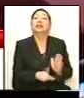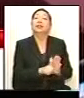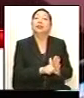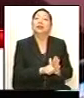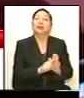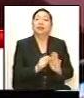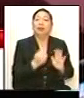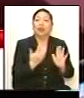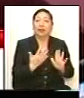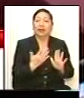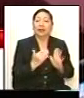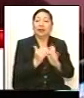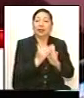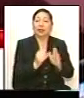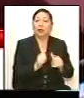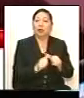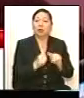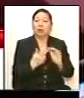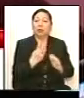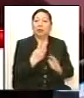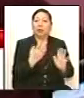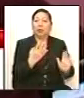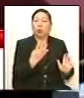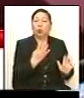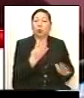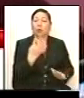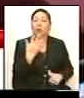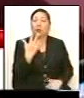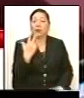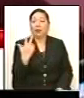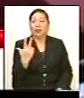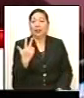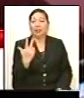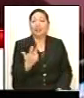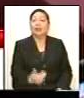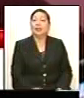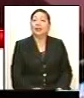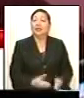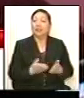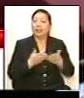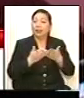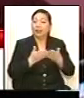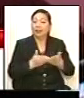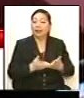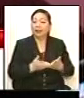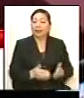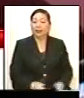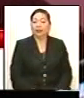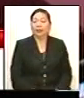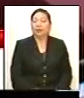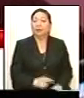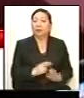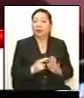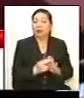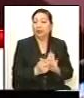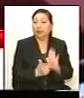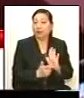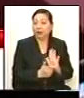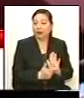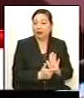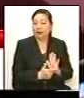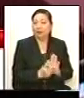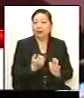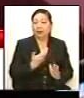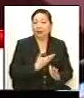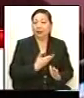el artículo 10 de la ley 27943, ley del Sistema Portuario Nacional. El proyecto de ley presentado por el